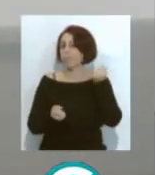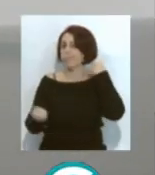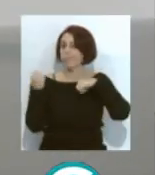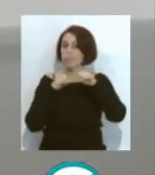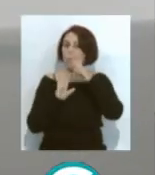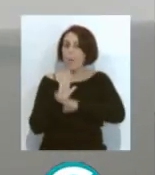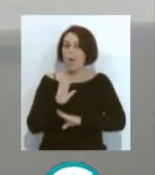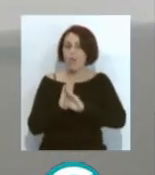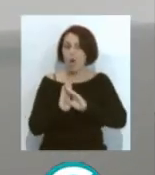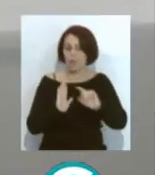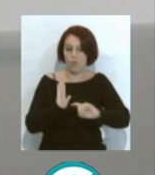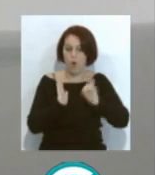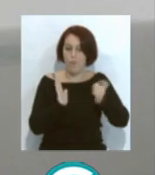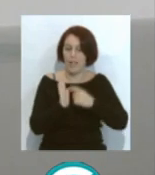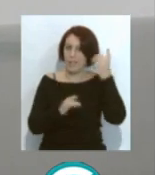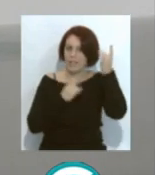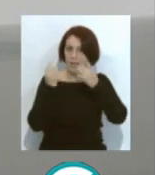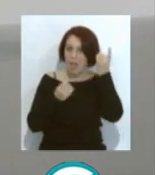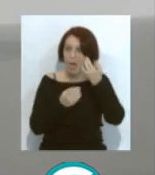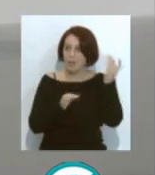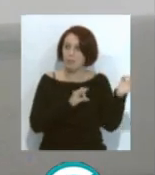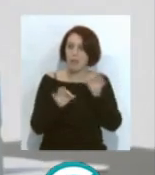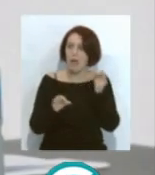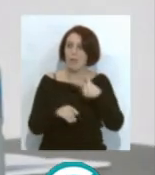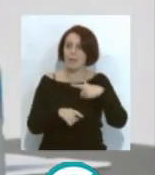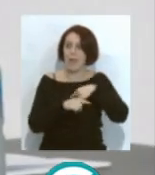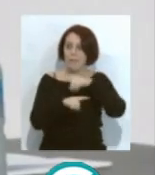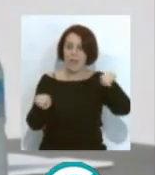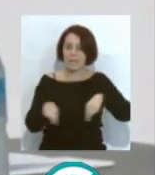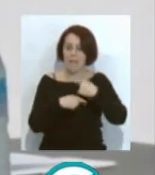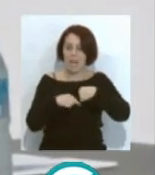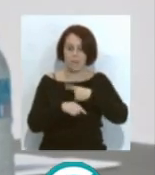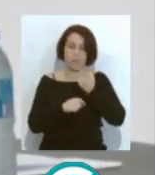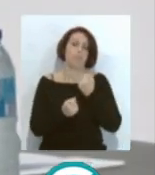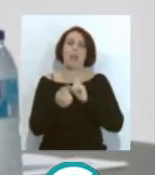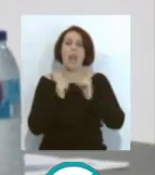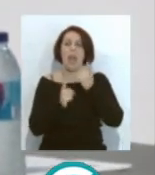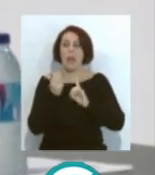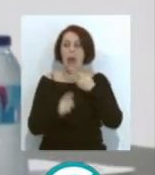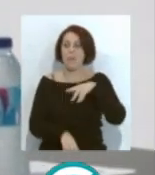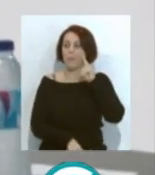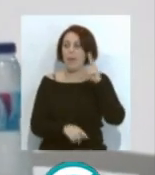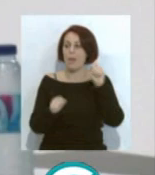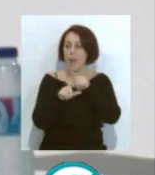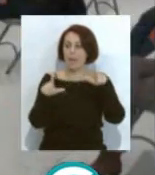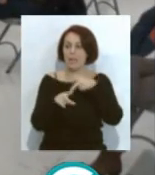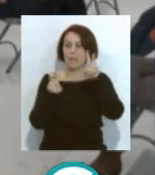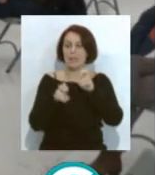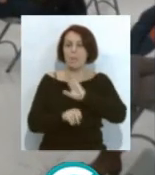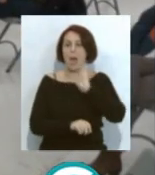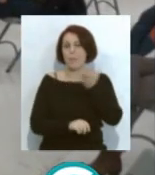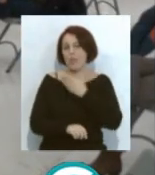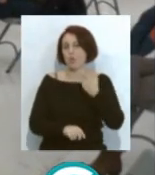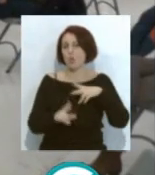completa programación de actividades, entre ellas la mesa redonda de la que vemos imágenes acerca del impacto